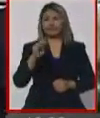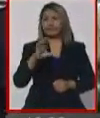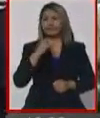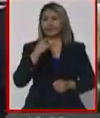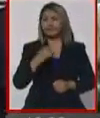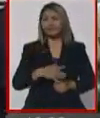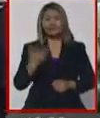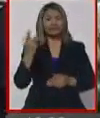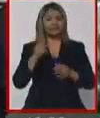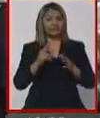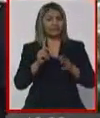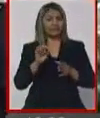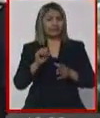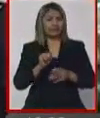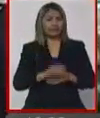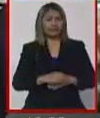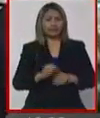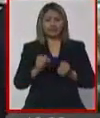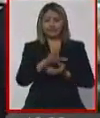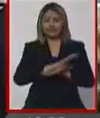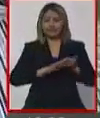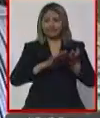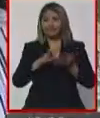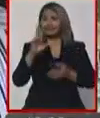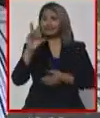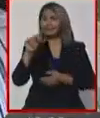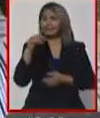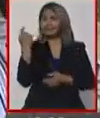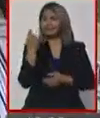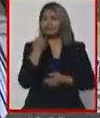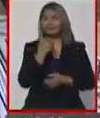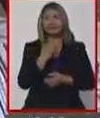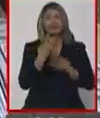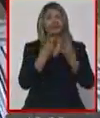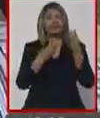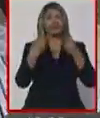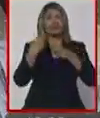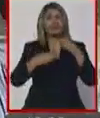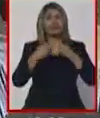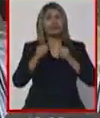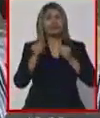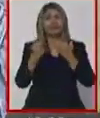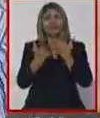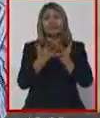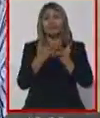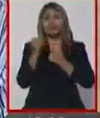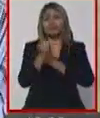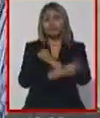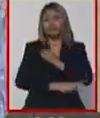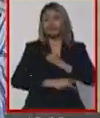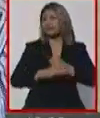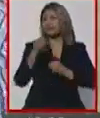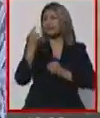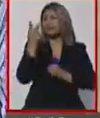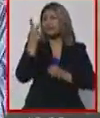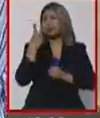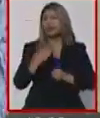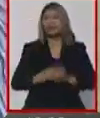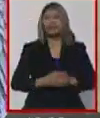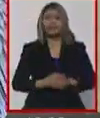Justiniano, el decreto de indulto es una cortina de humo que no soluciona los verdaderos problemas de las cárceles del país. Yo lo único que veo